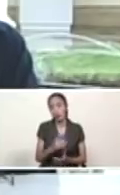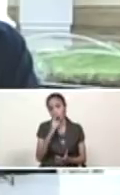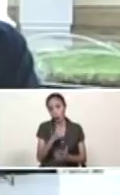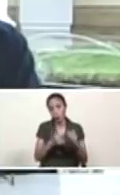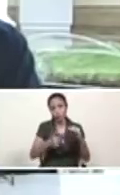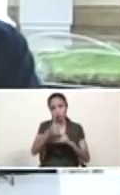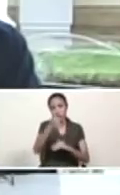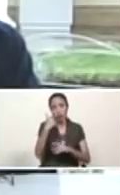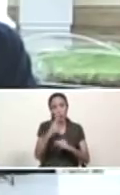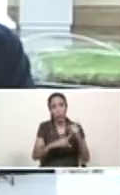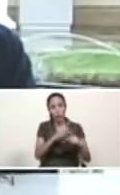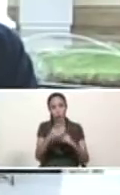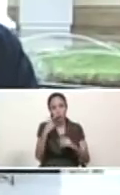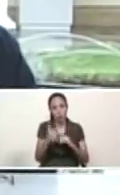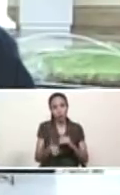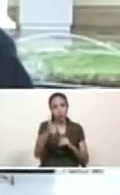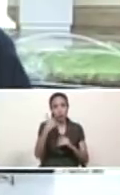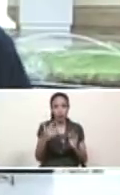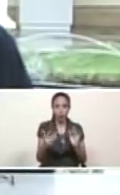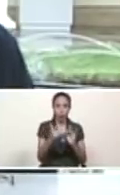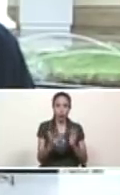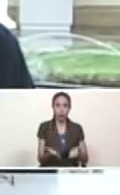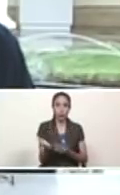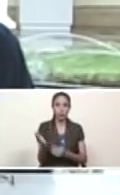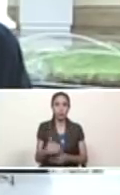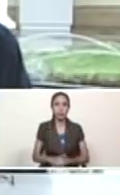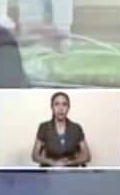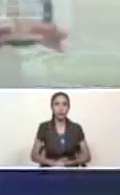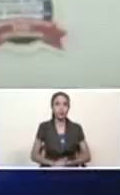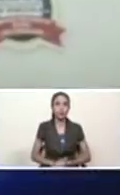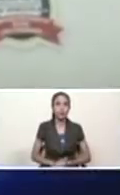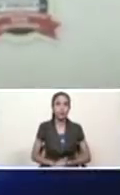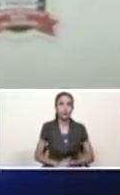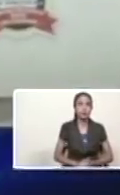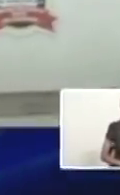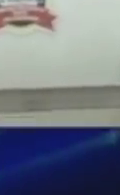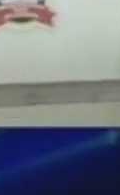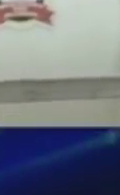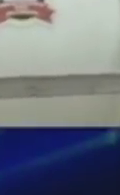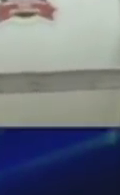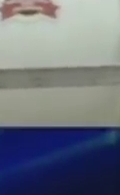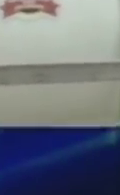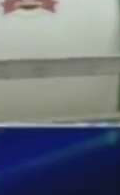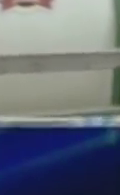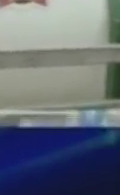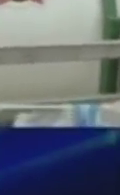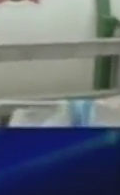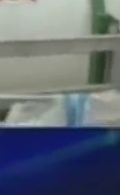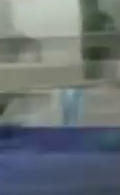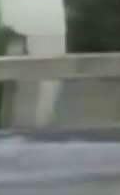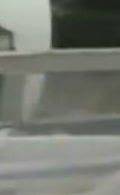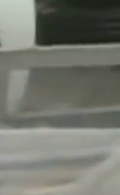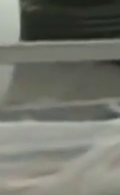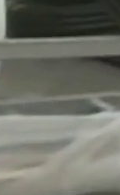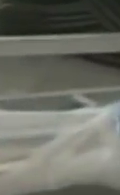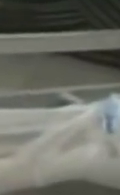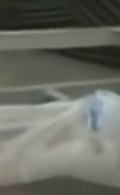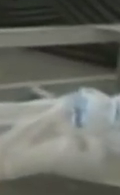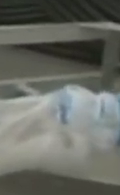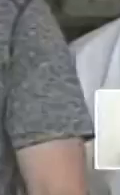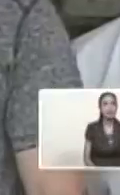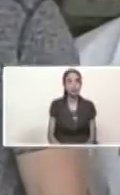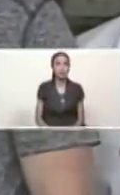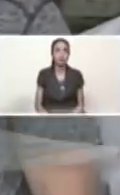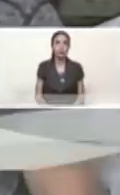venezolano adelante Yaracuy saludo presidente desde aquí el pueblo de Yaracuy